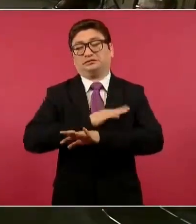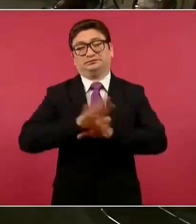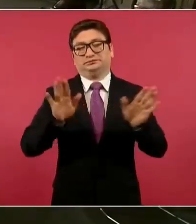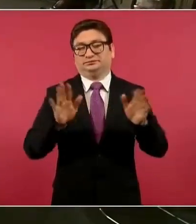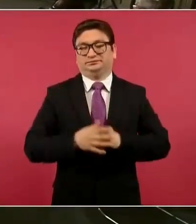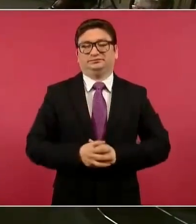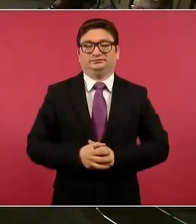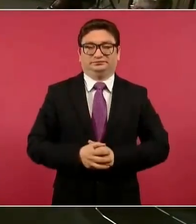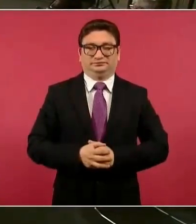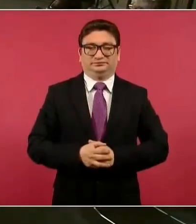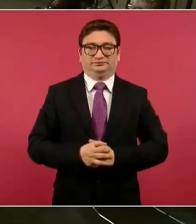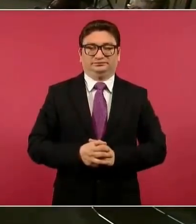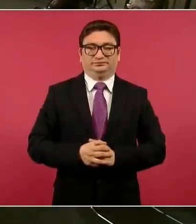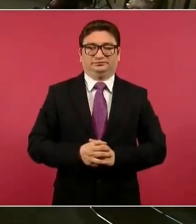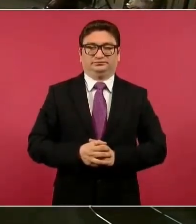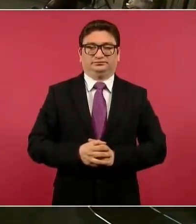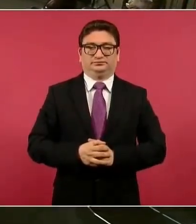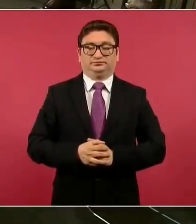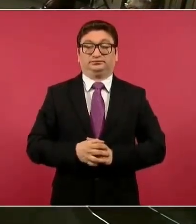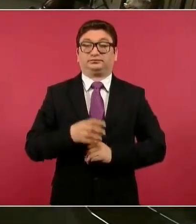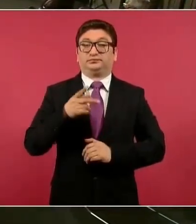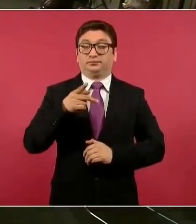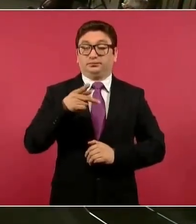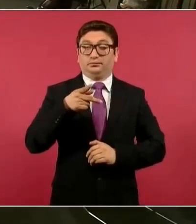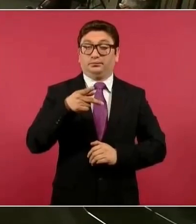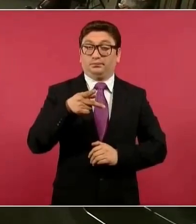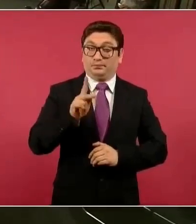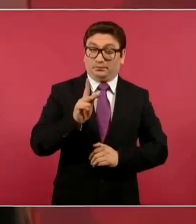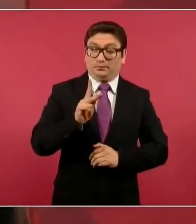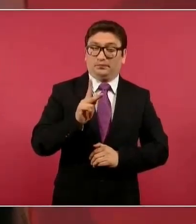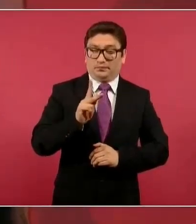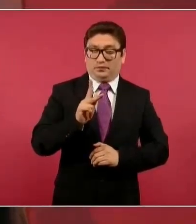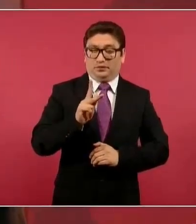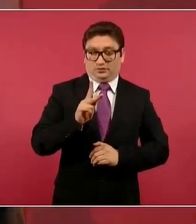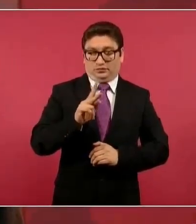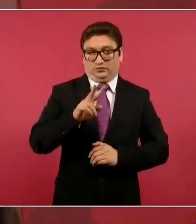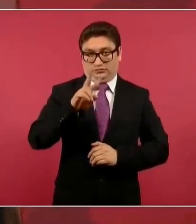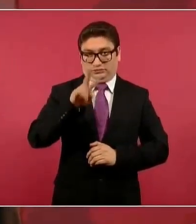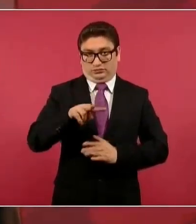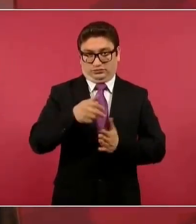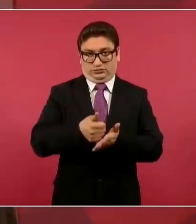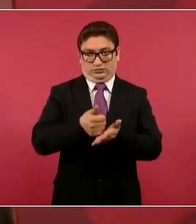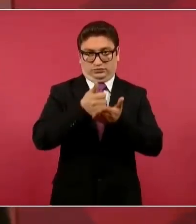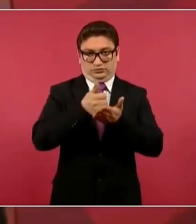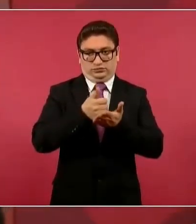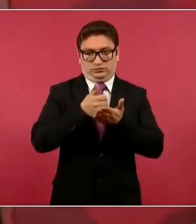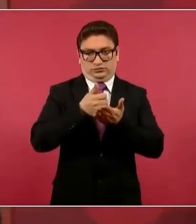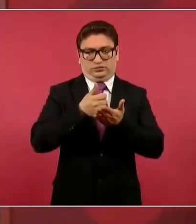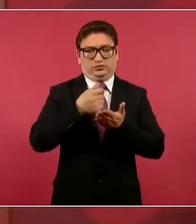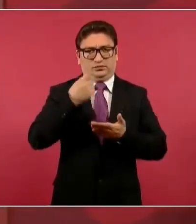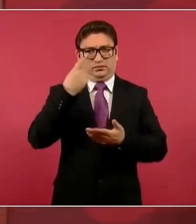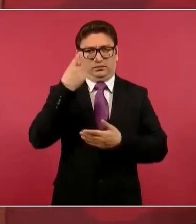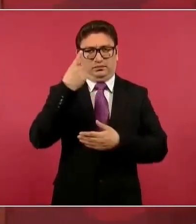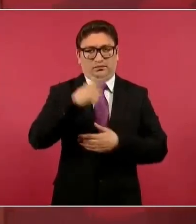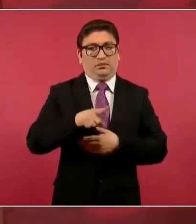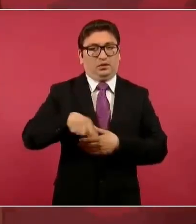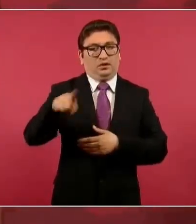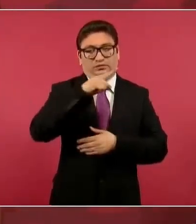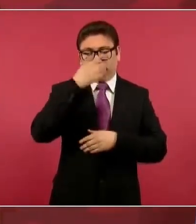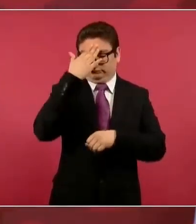Pero sí ayuda, nada más para que no se